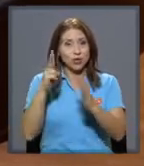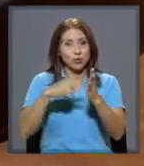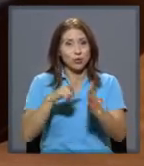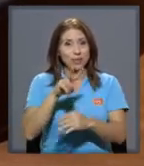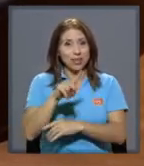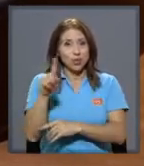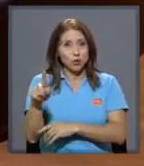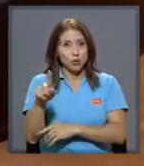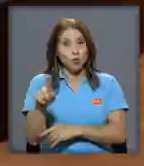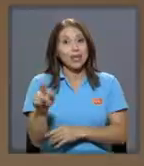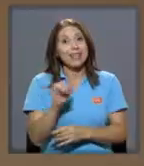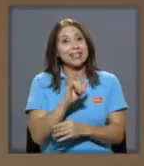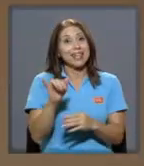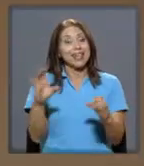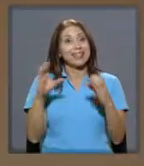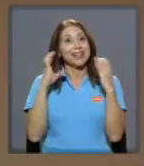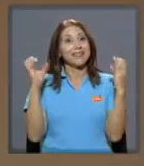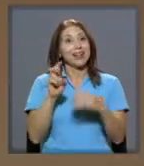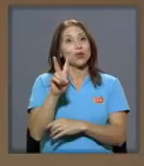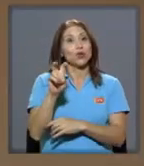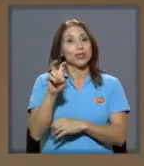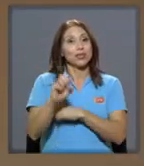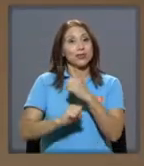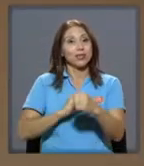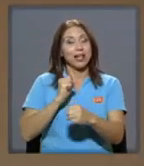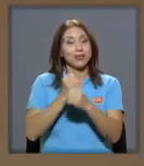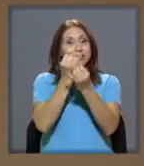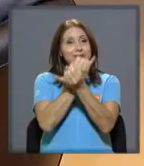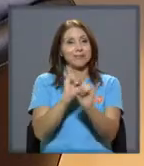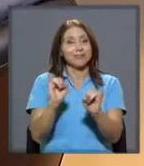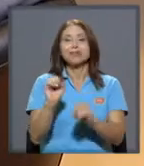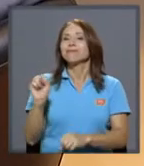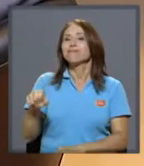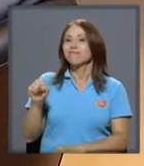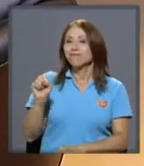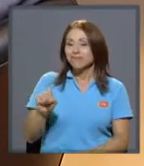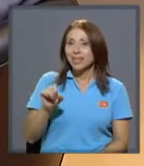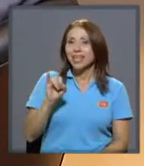censo bicentenario, ¿verdad? Efectivamente. Sí. El INEC de hecho ya está